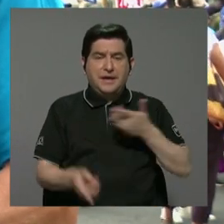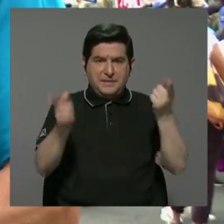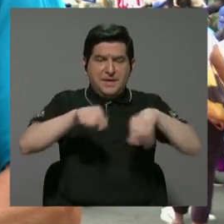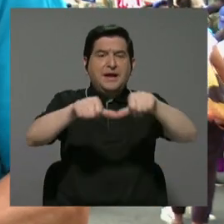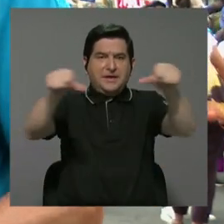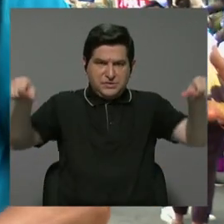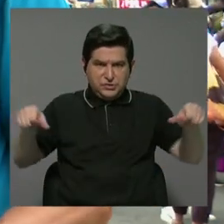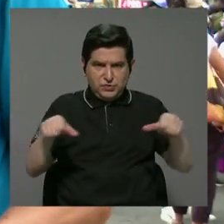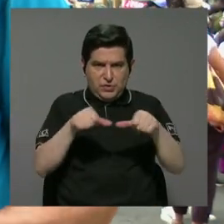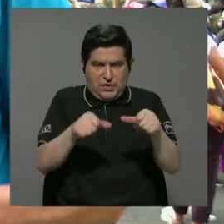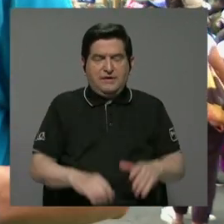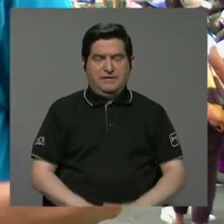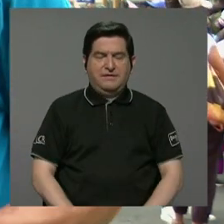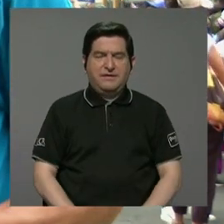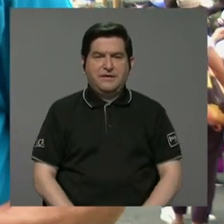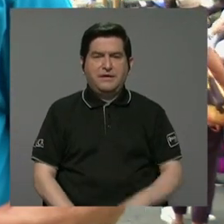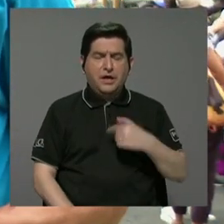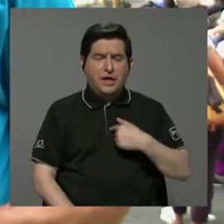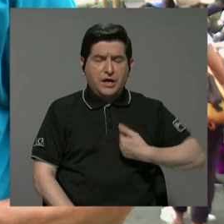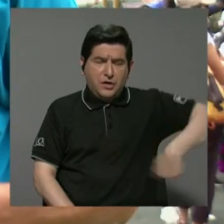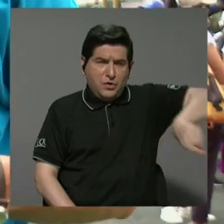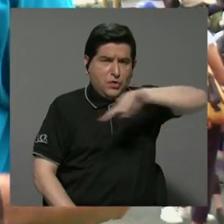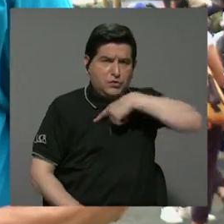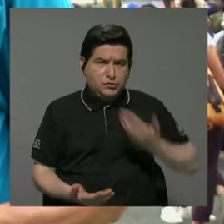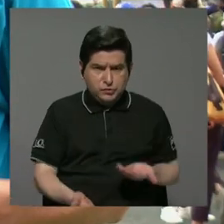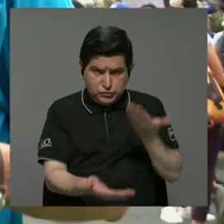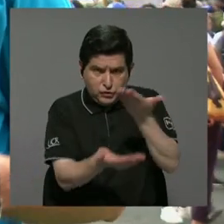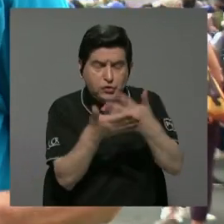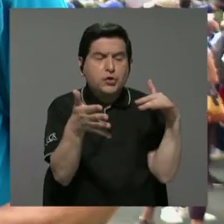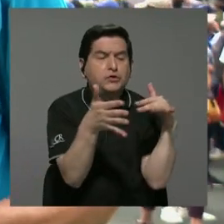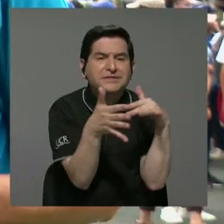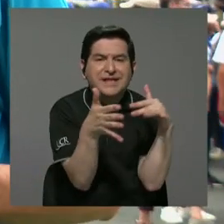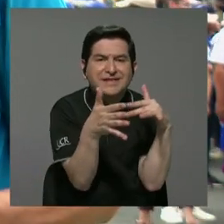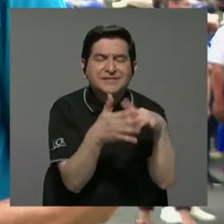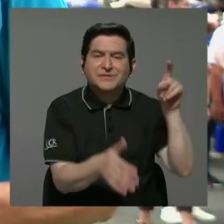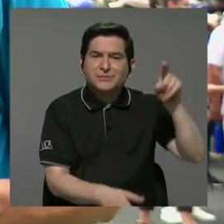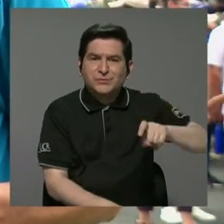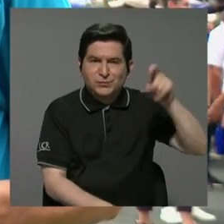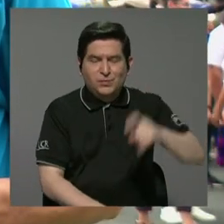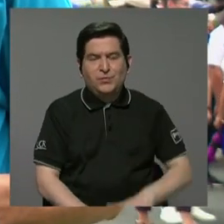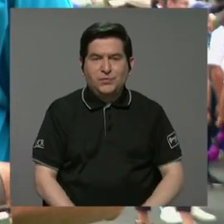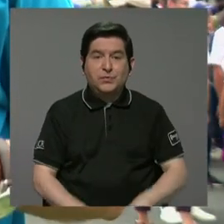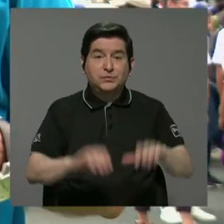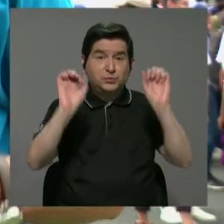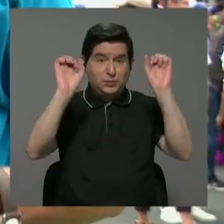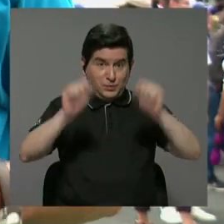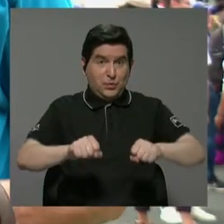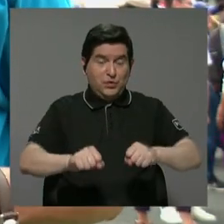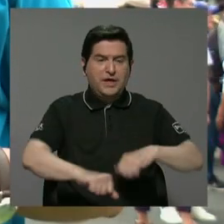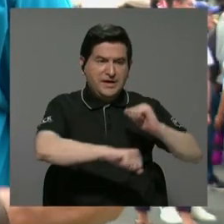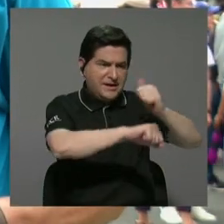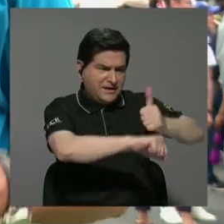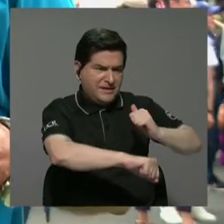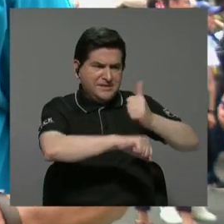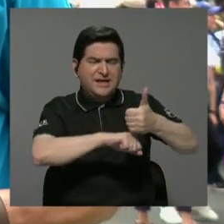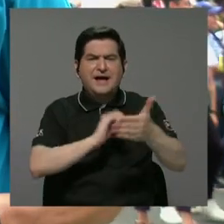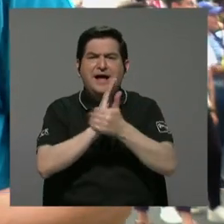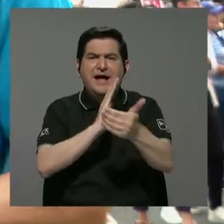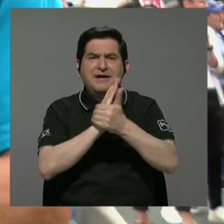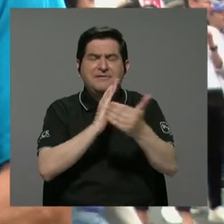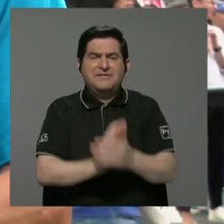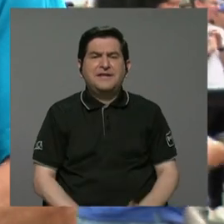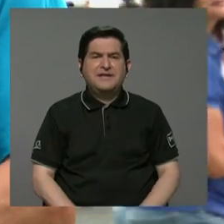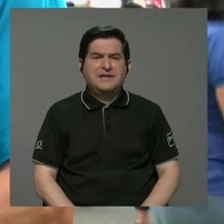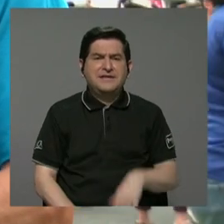área, en la cual le ofrecimos los estudios que se requieren para determinar la capacidad de